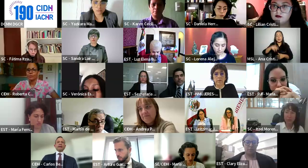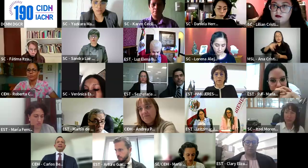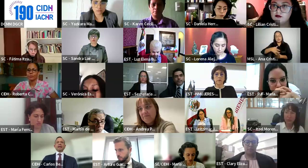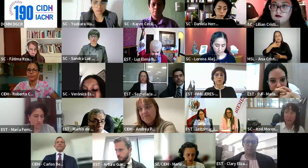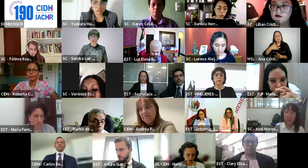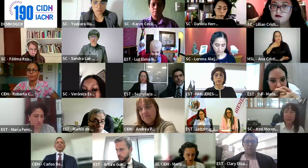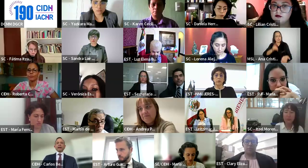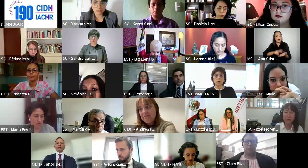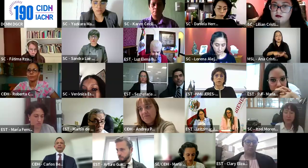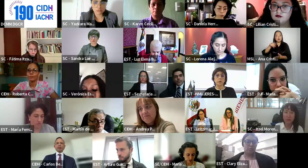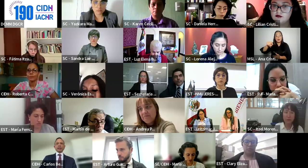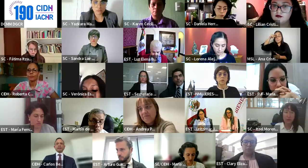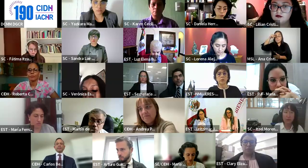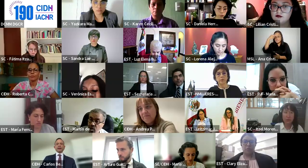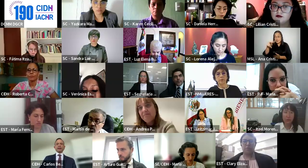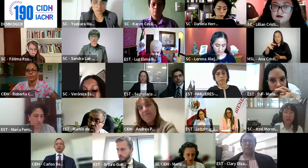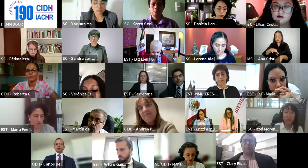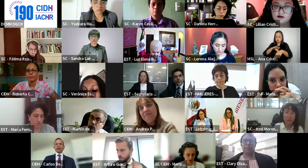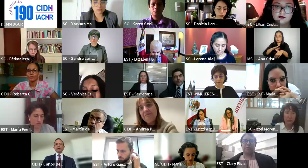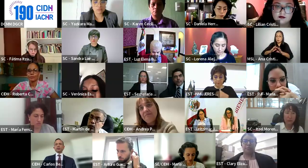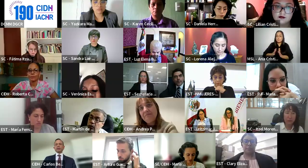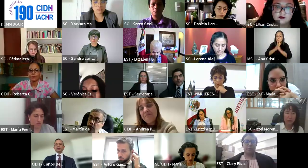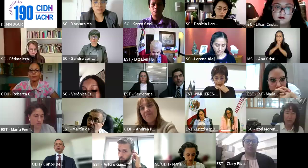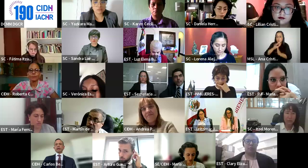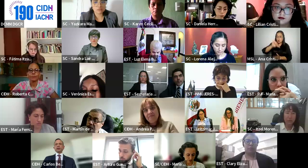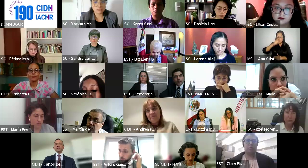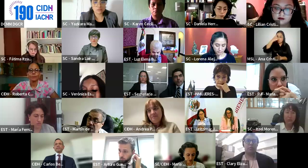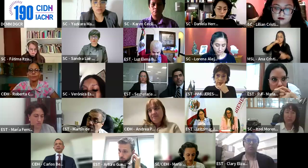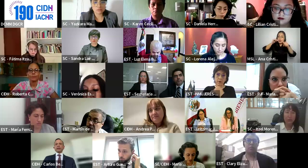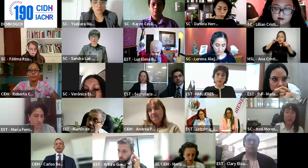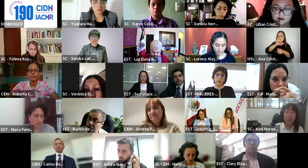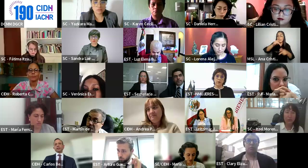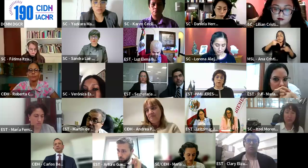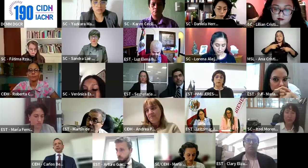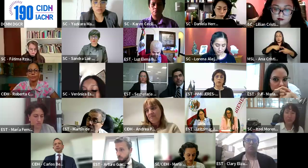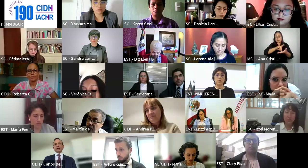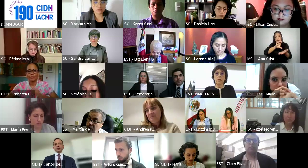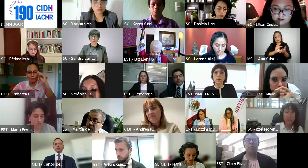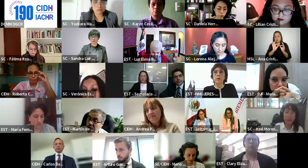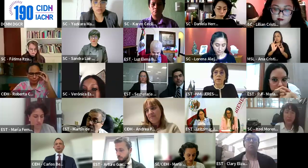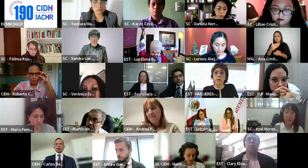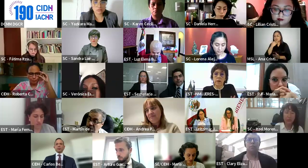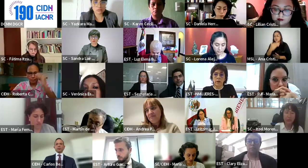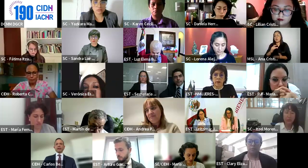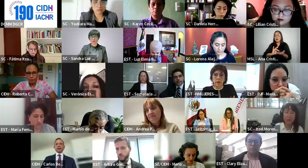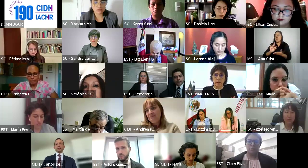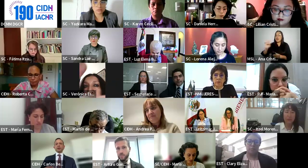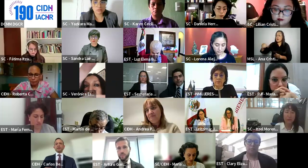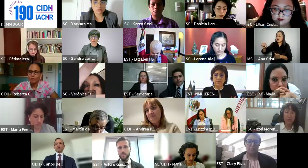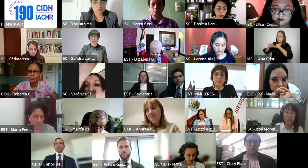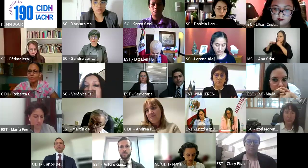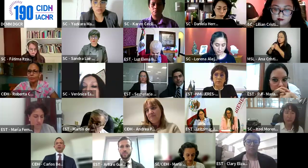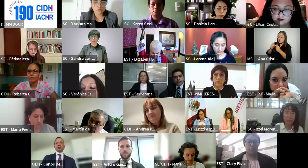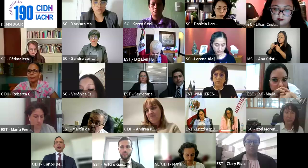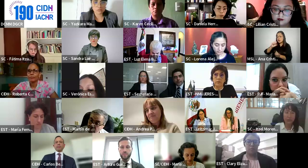Estado esté presente en esta audiencia para escuchar a los peticionarios y a los peticionarios. Gracias por su valor, por estar aquí, por